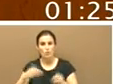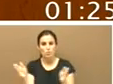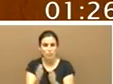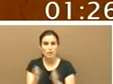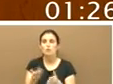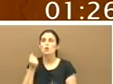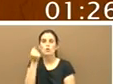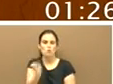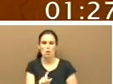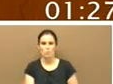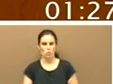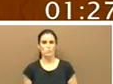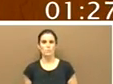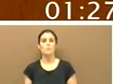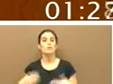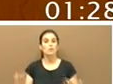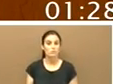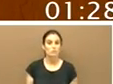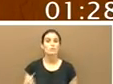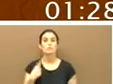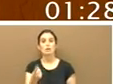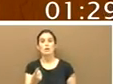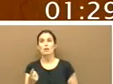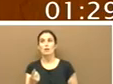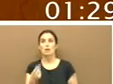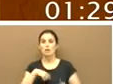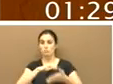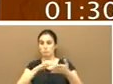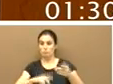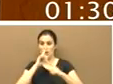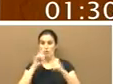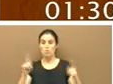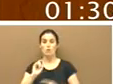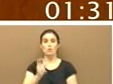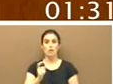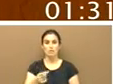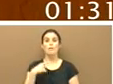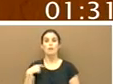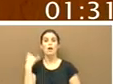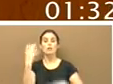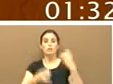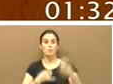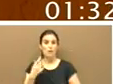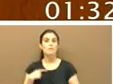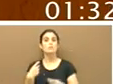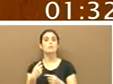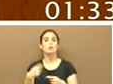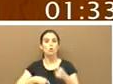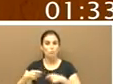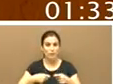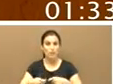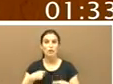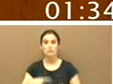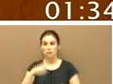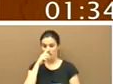minorista. Y según el anuario de la Caixa 2012 las actividades comerciales minoristas descendieron en el